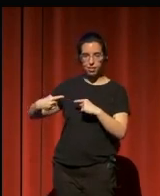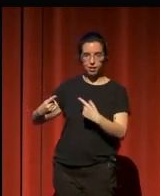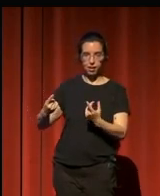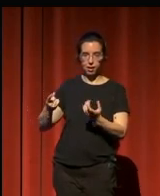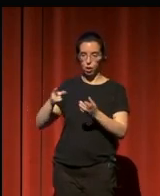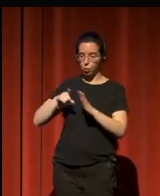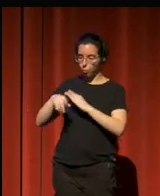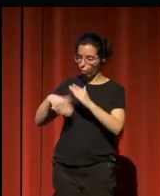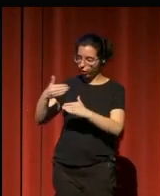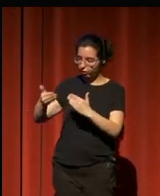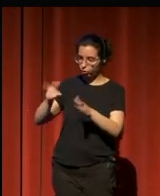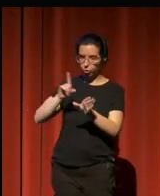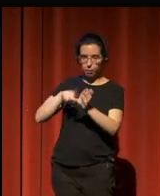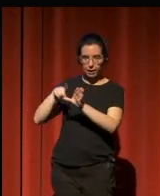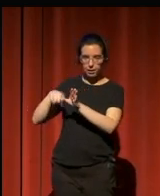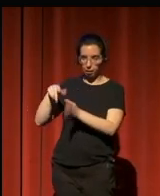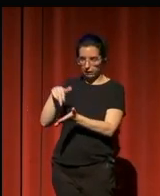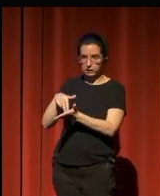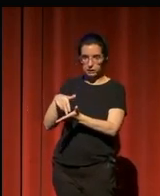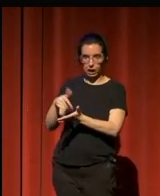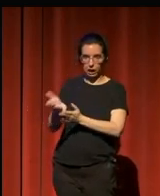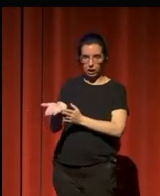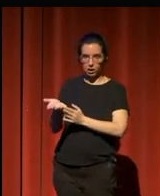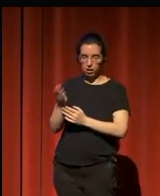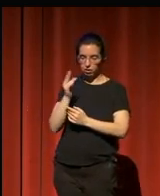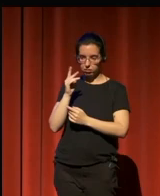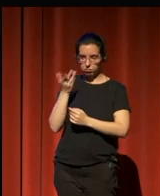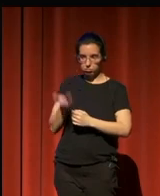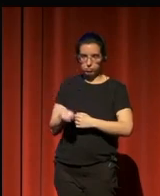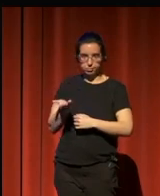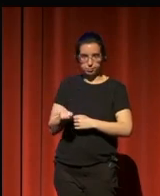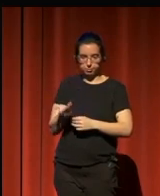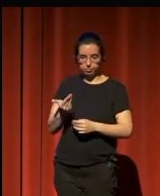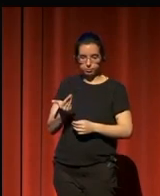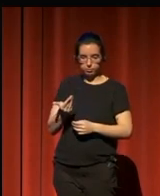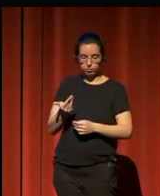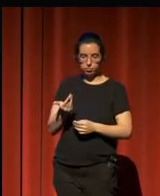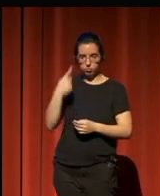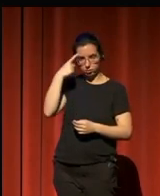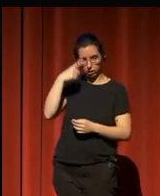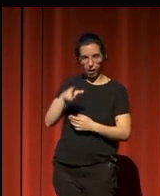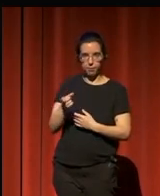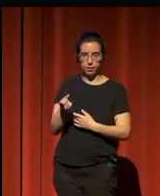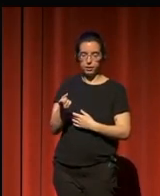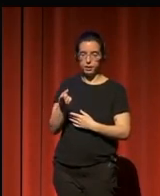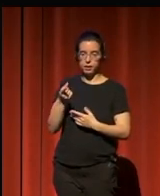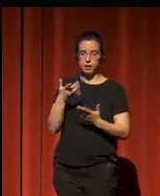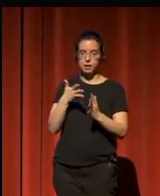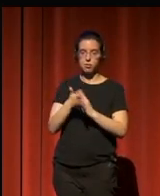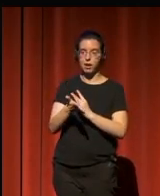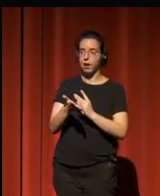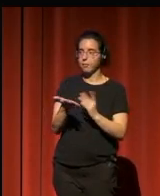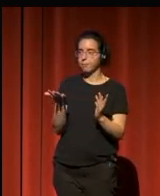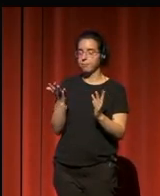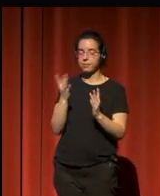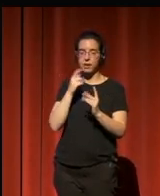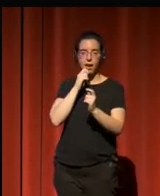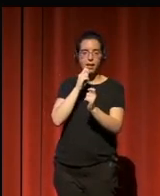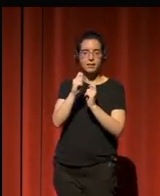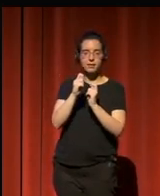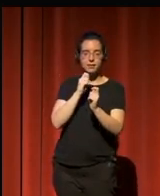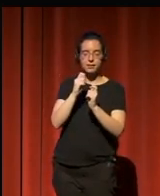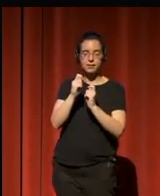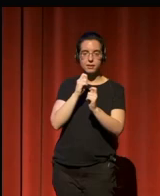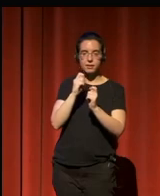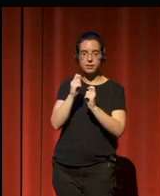participativos eh significativos es decir ah no entrevistamos eh Y esto